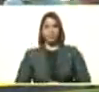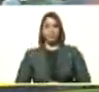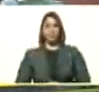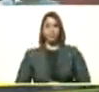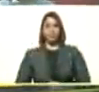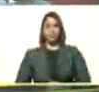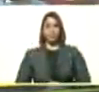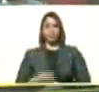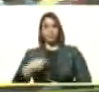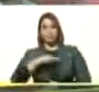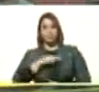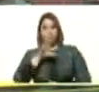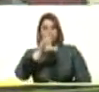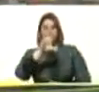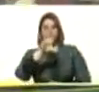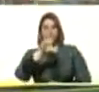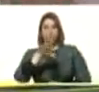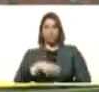Nuestra patria